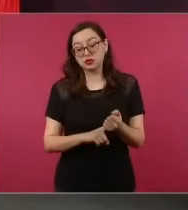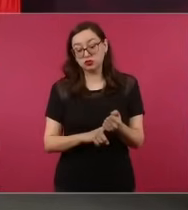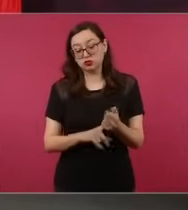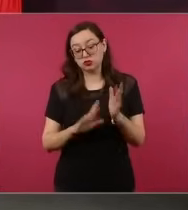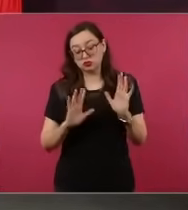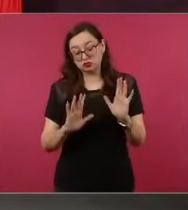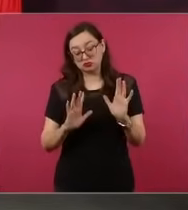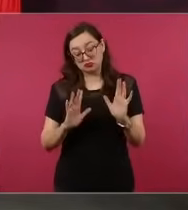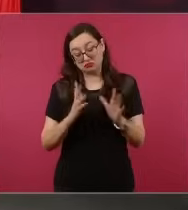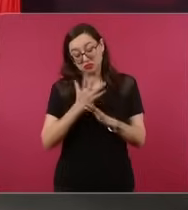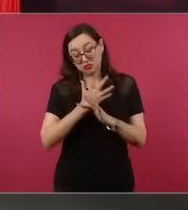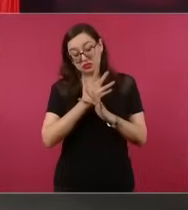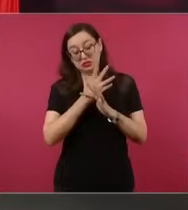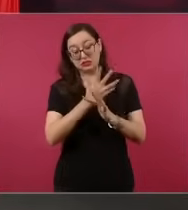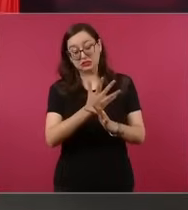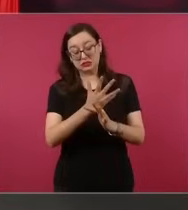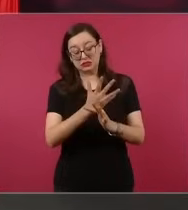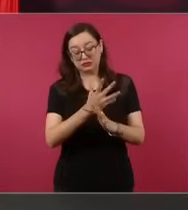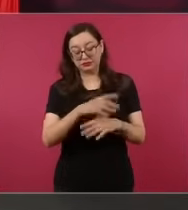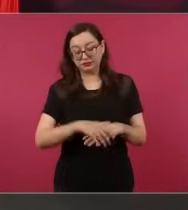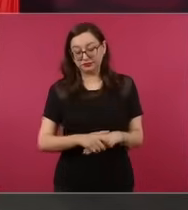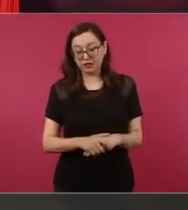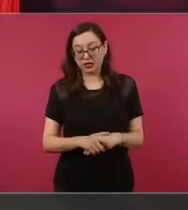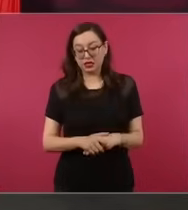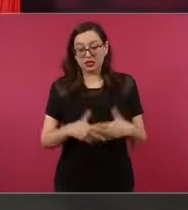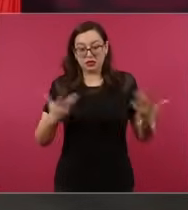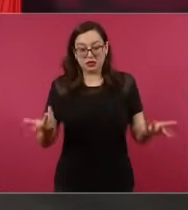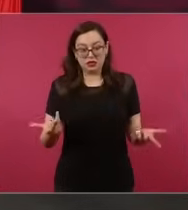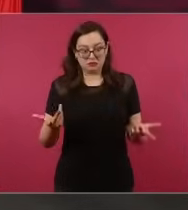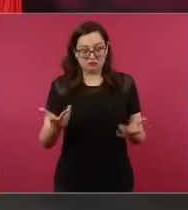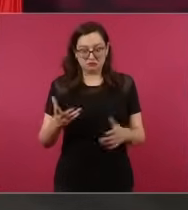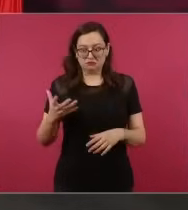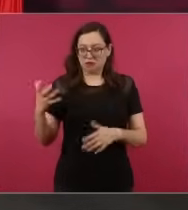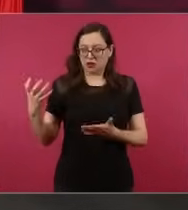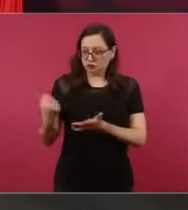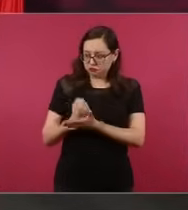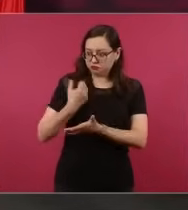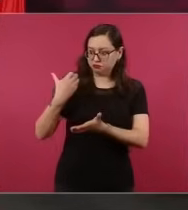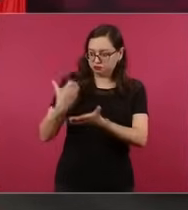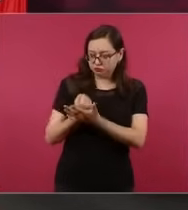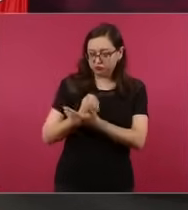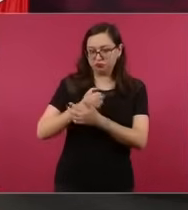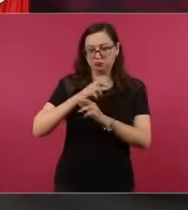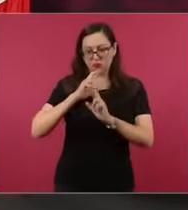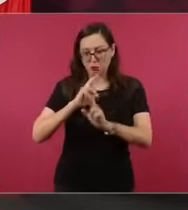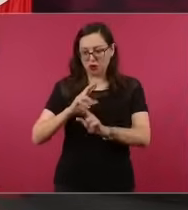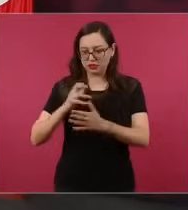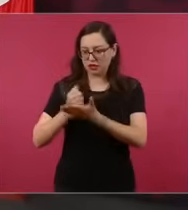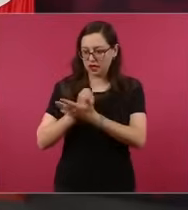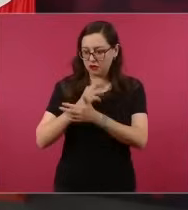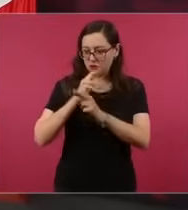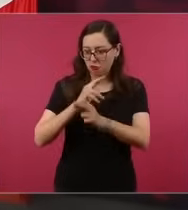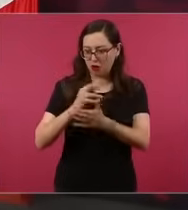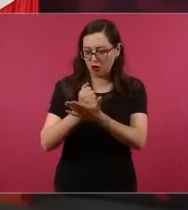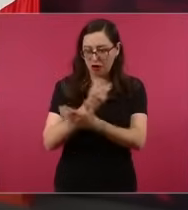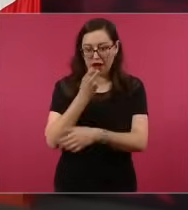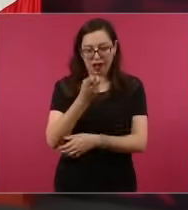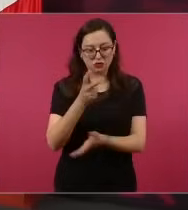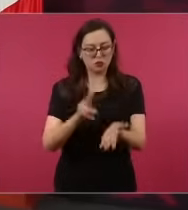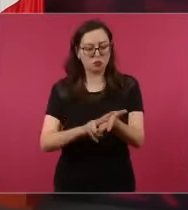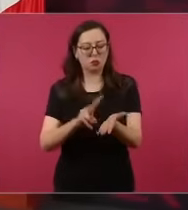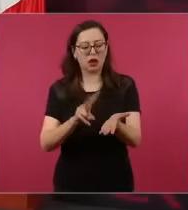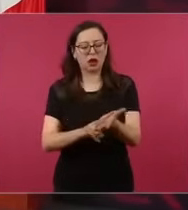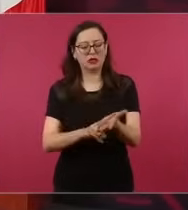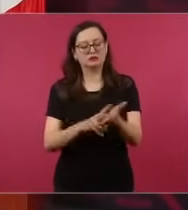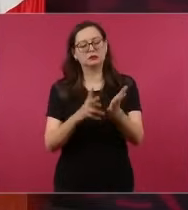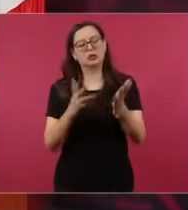se dice lo que cuenta son los resultados. No estoy de acuerdo del todo porque no estoy